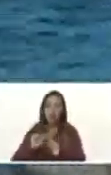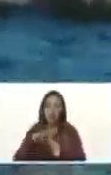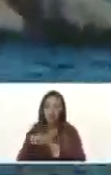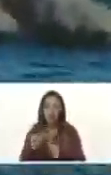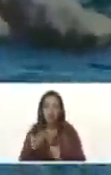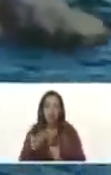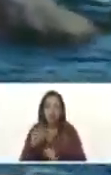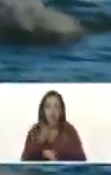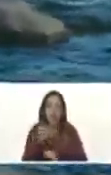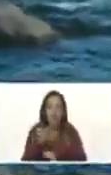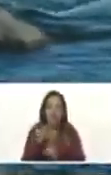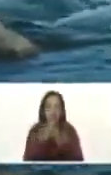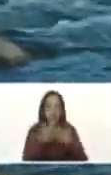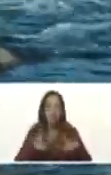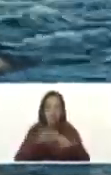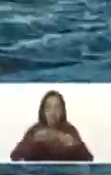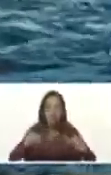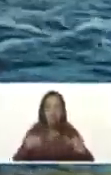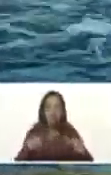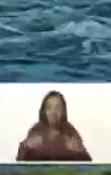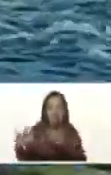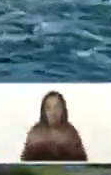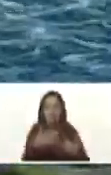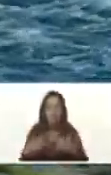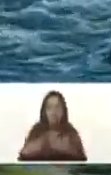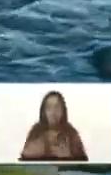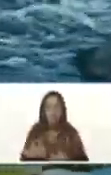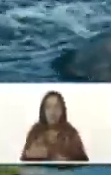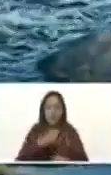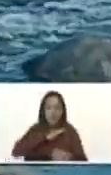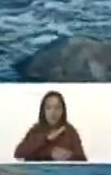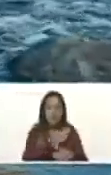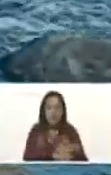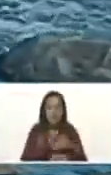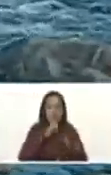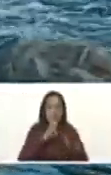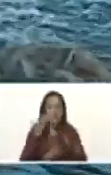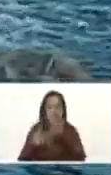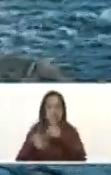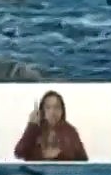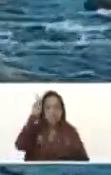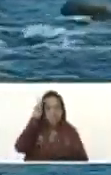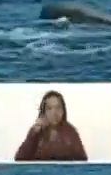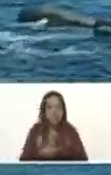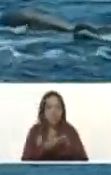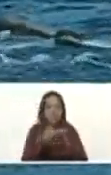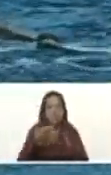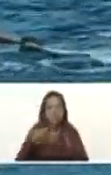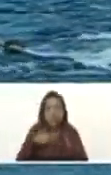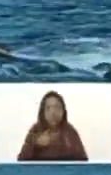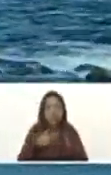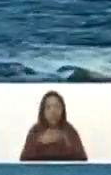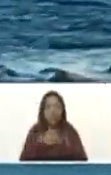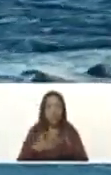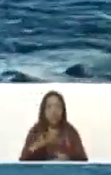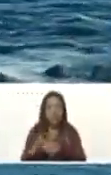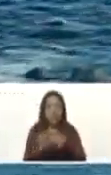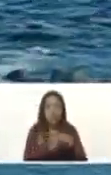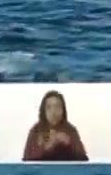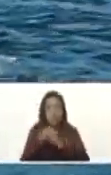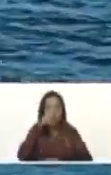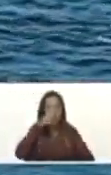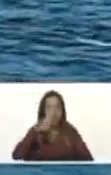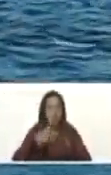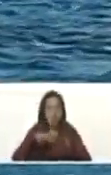de la tierra, por la cual lucharon nuestros héroes indígenas. Somos partidarios de la unidad de los pueblos para obtener